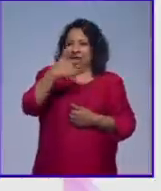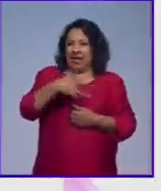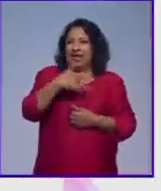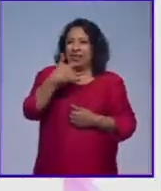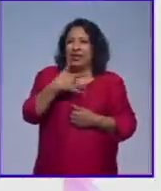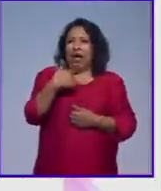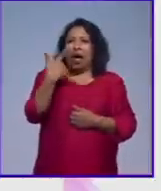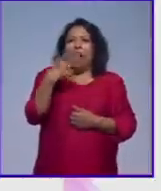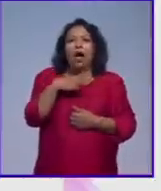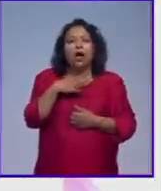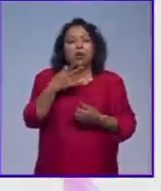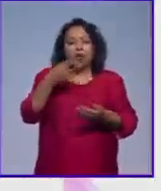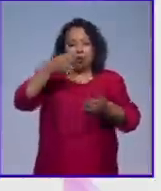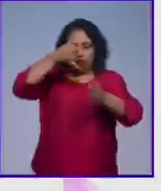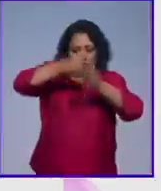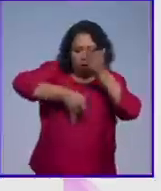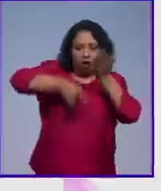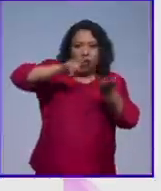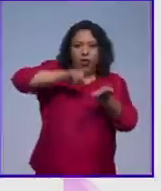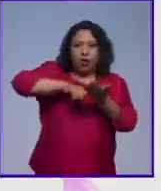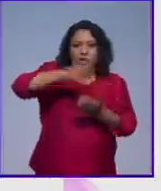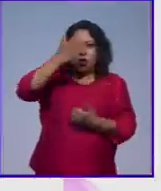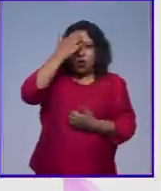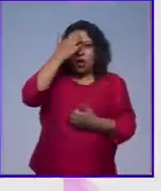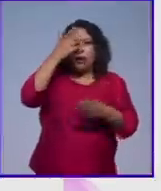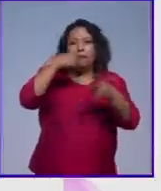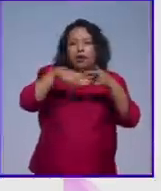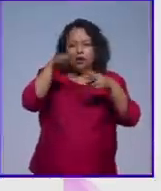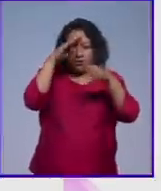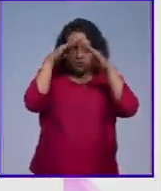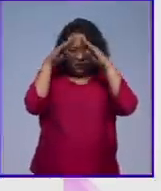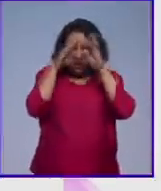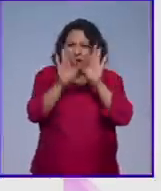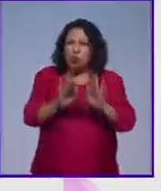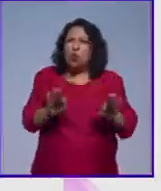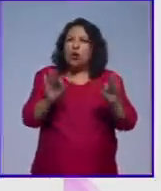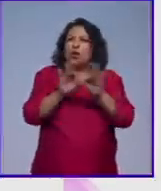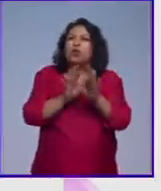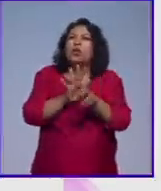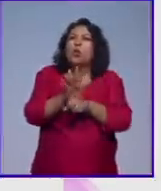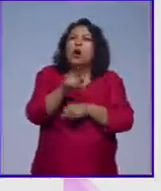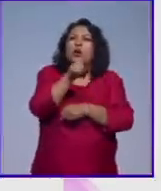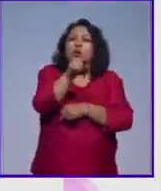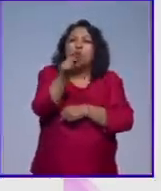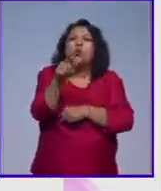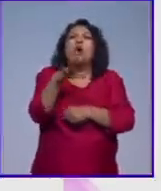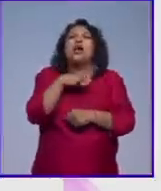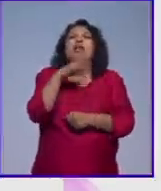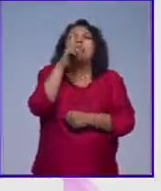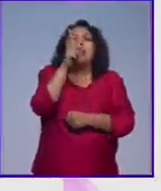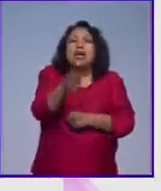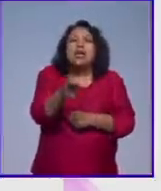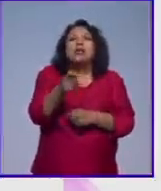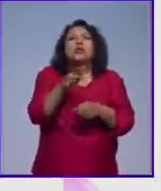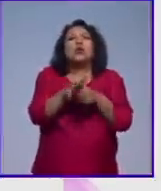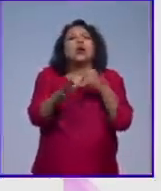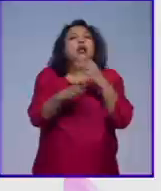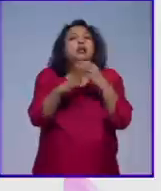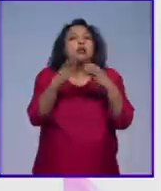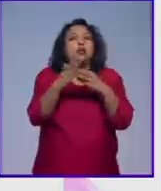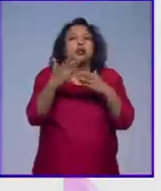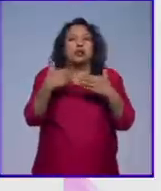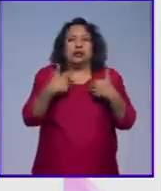te fijas un poco hacia adentro y empiezas a meditar en qué es lo importante, qué tienes tú, cuáles son las cosas que te